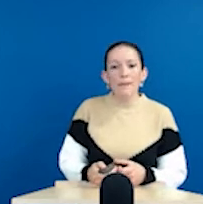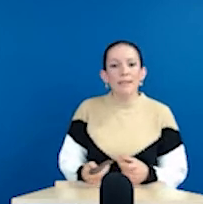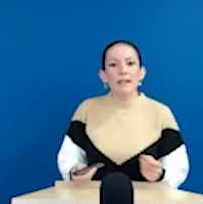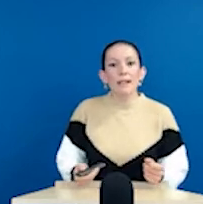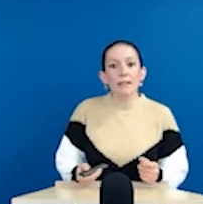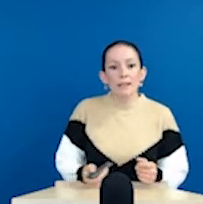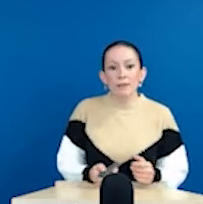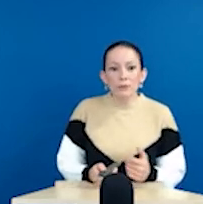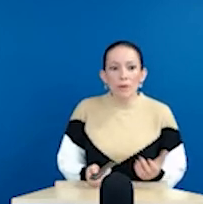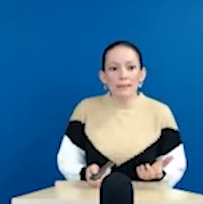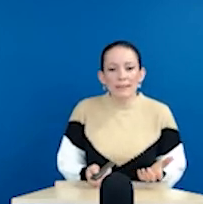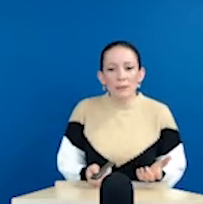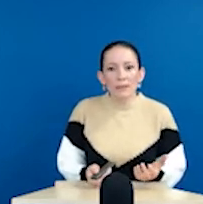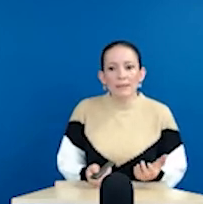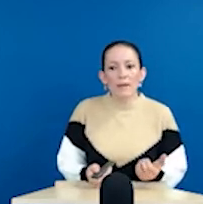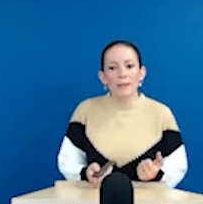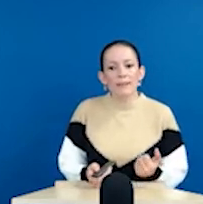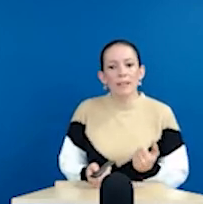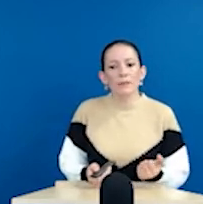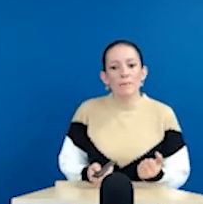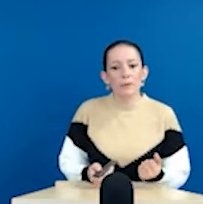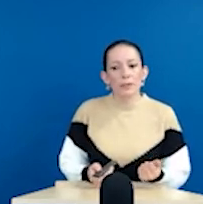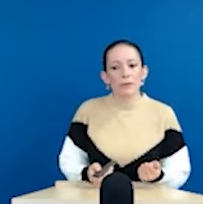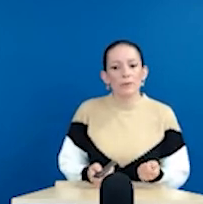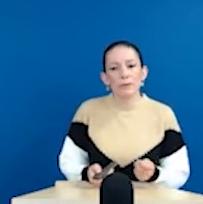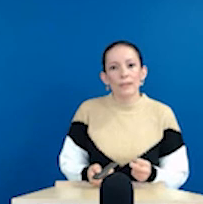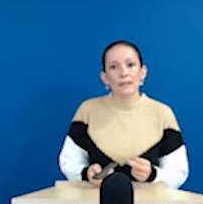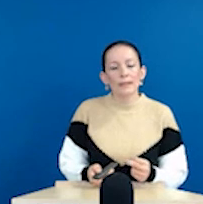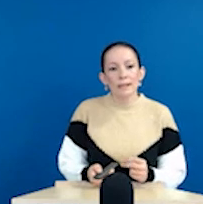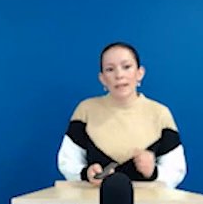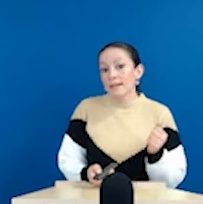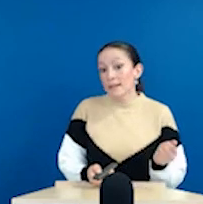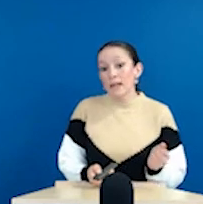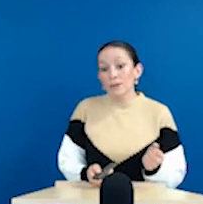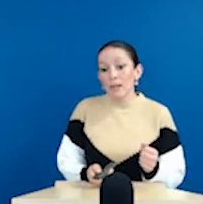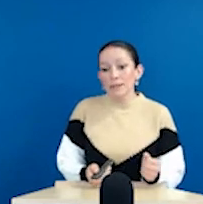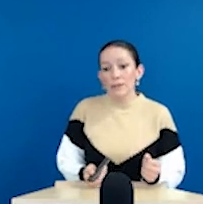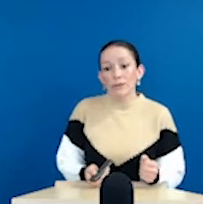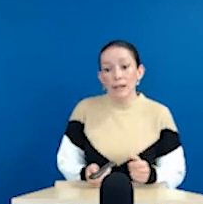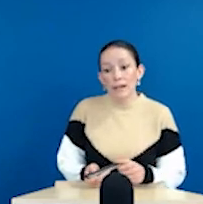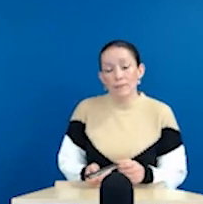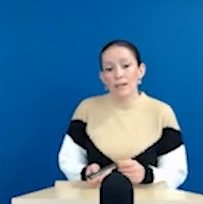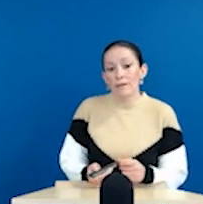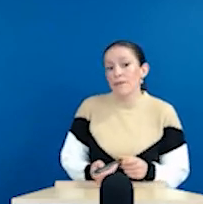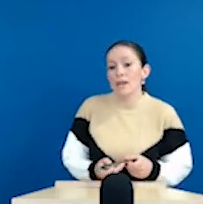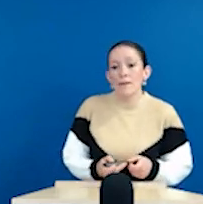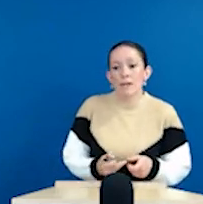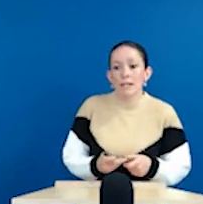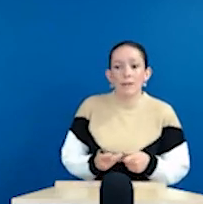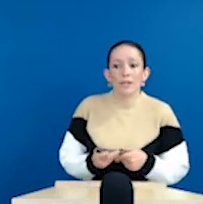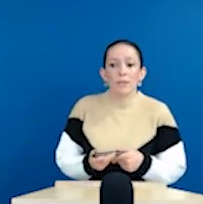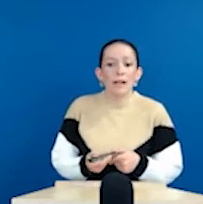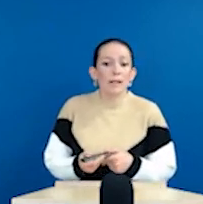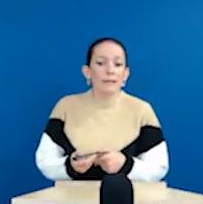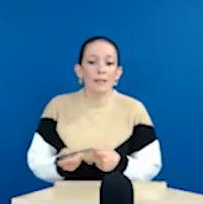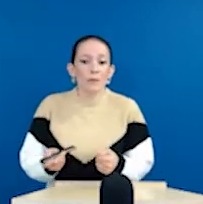mitigar todas esas cosas que se van presentando en el proceso. Entonces, enseñarles sobre los signos de alarma, la fiebre,